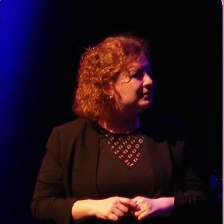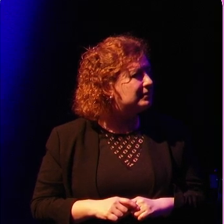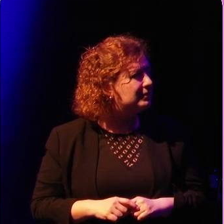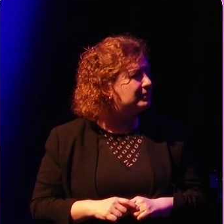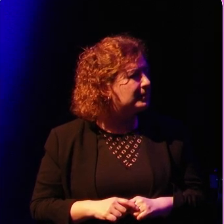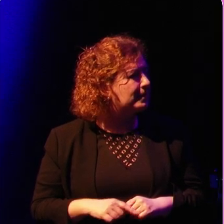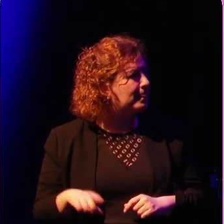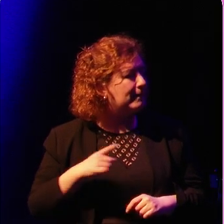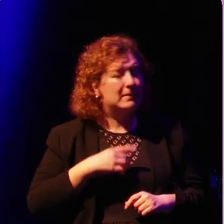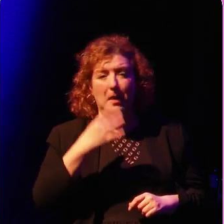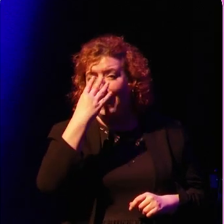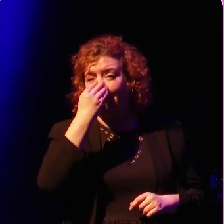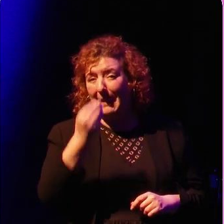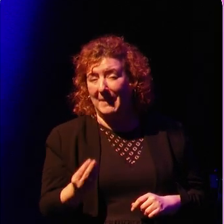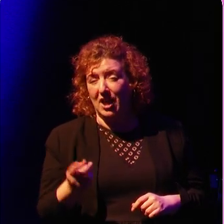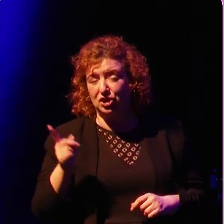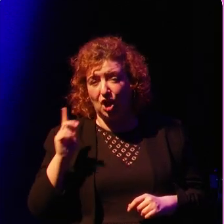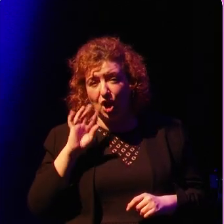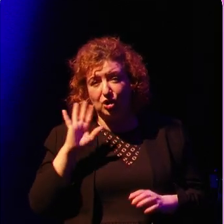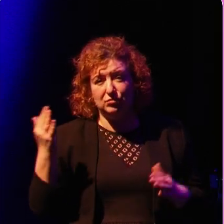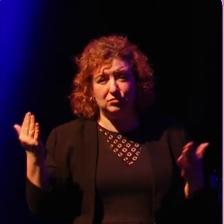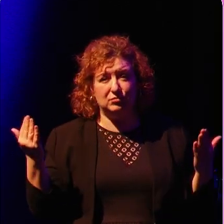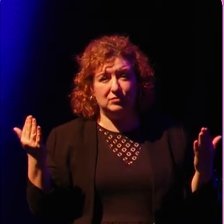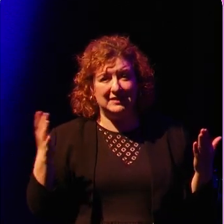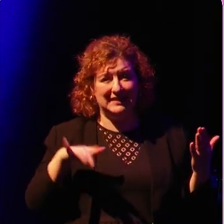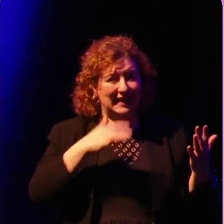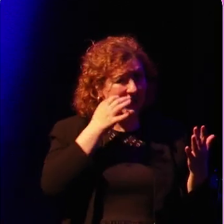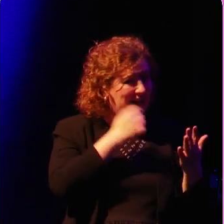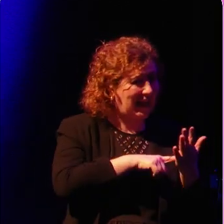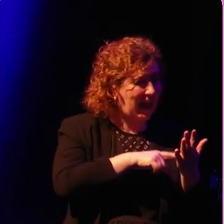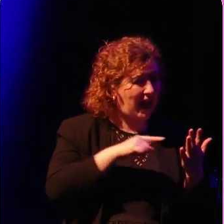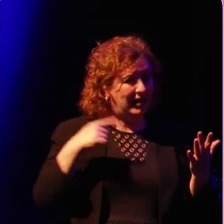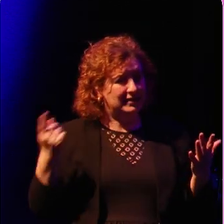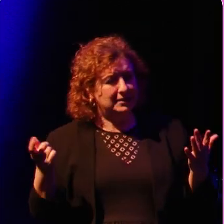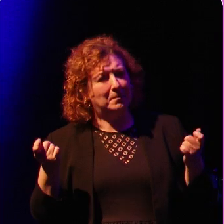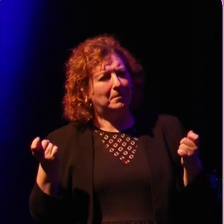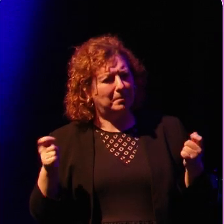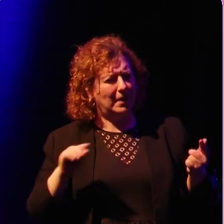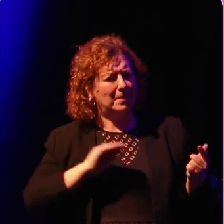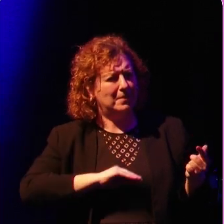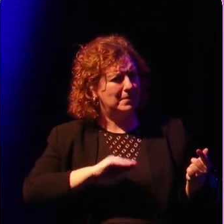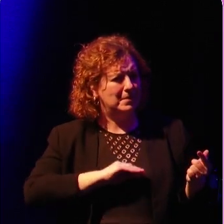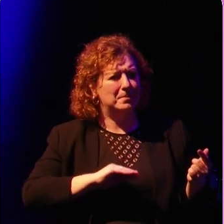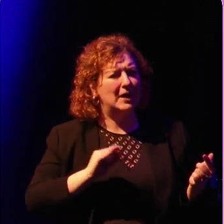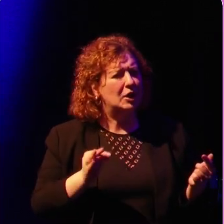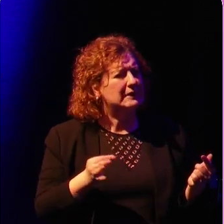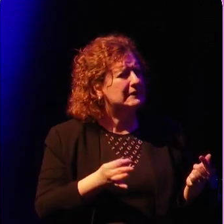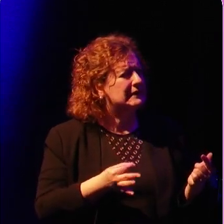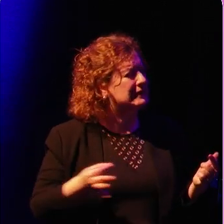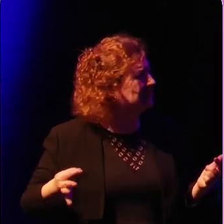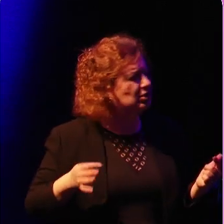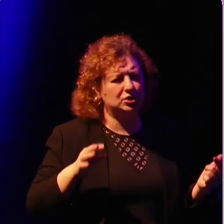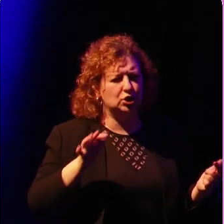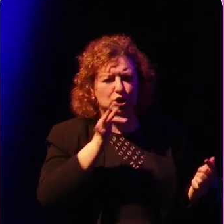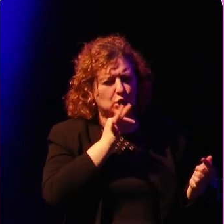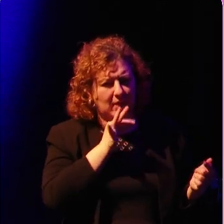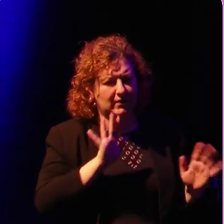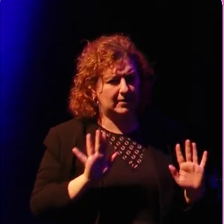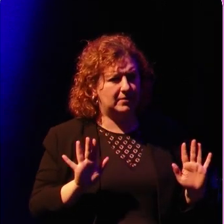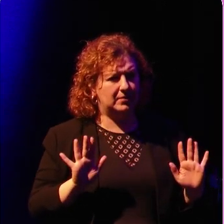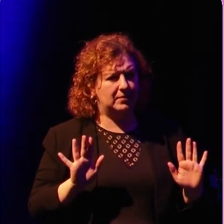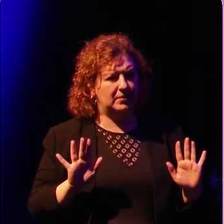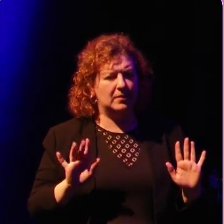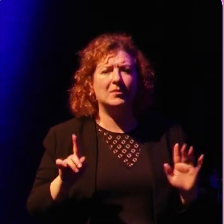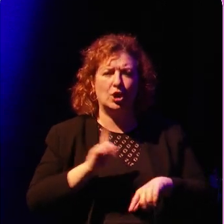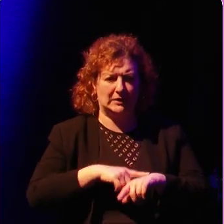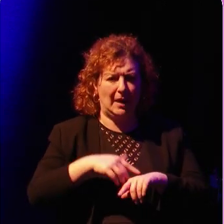bueno, esa persona también, este pimiento es bastante parecido al pimiento real que tenía al principio. Sí, pero no es idéntico. Ya, dale más